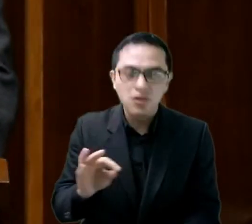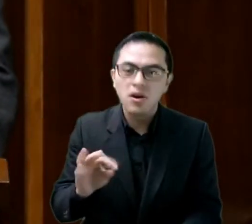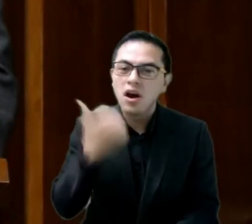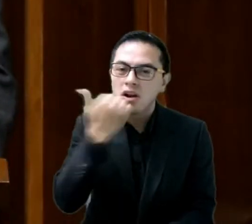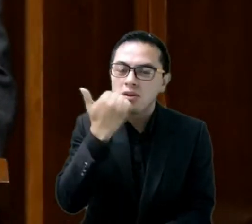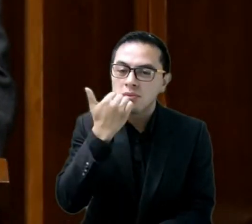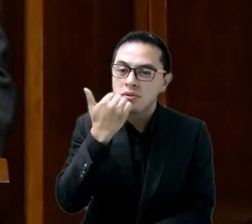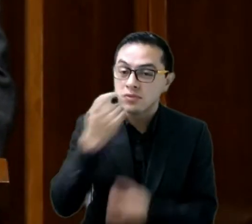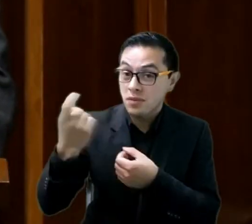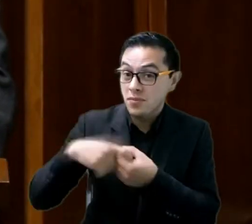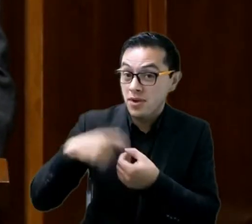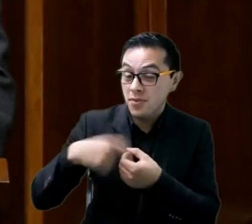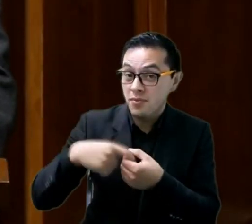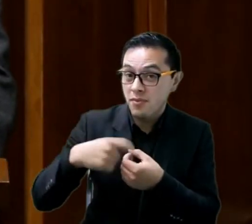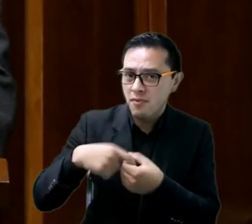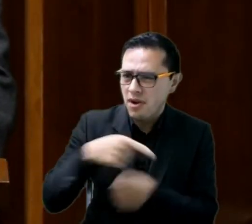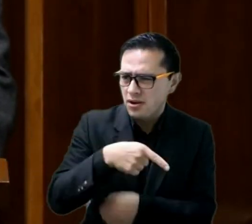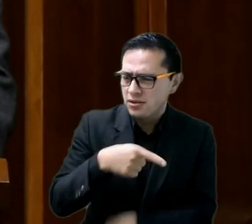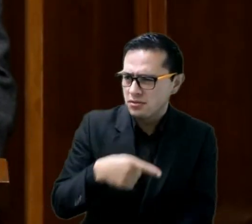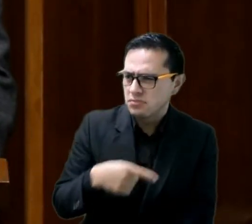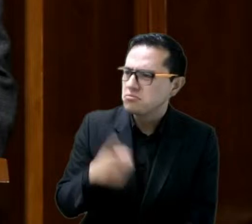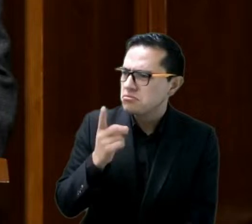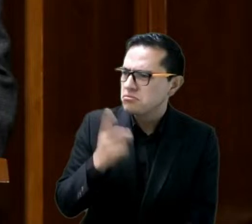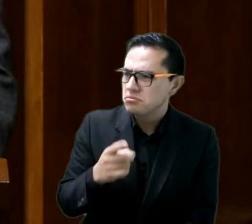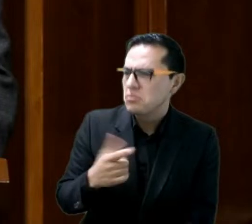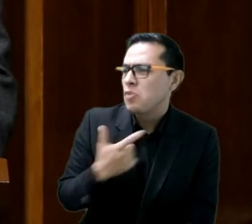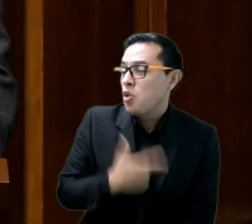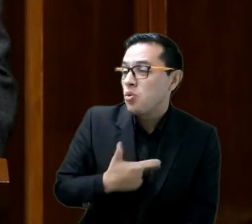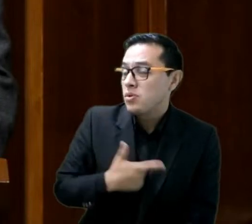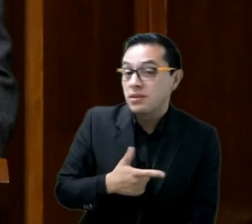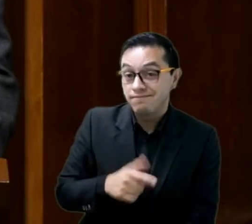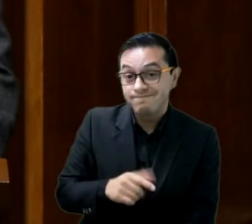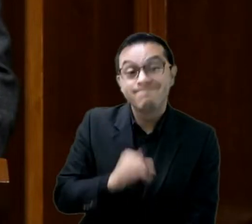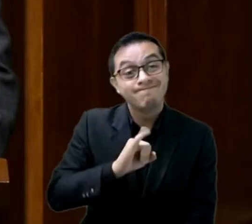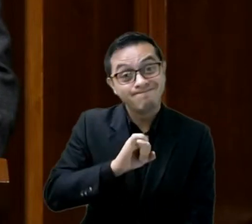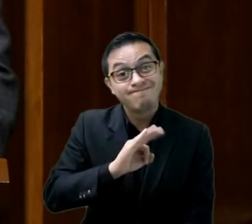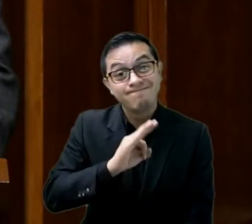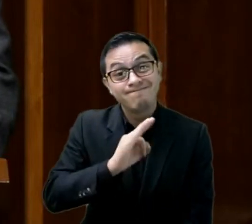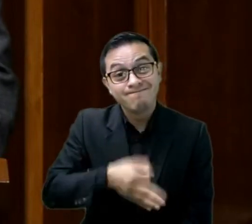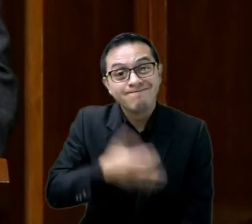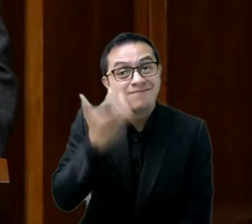aceptaras? Inmediatamente te diría, sí, ahora dime dónde y cómo.